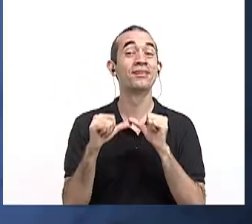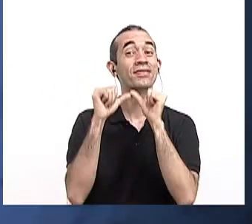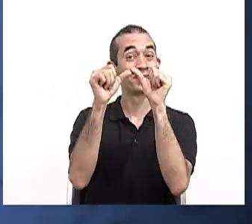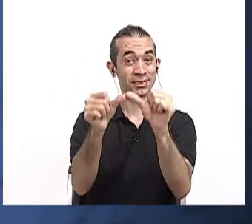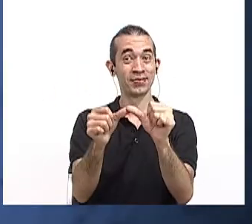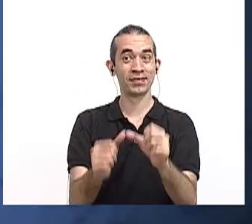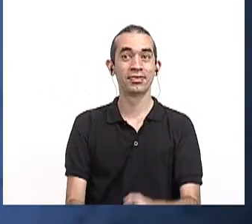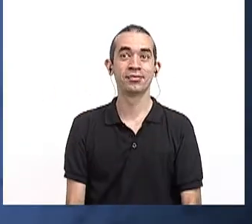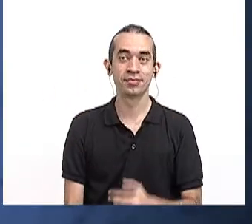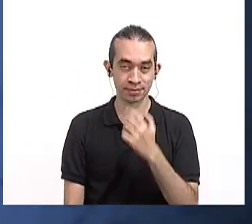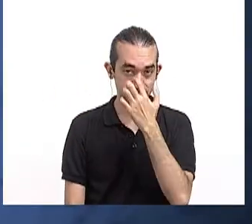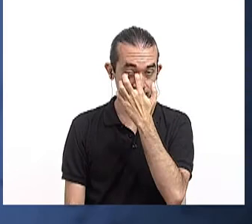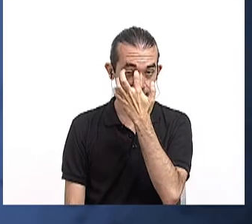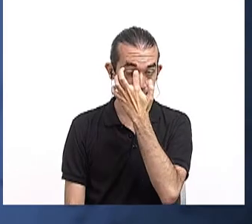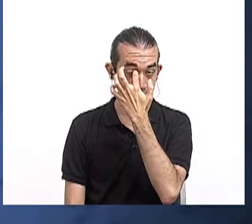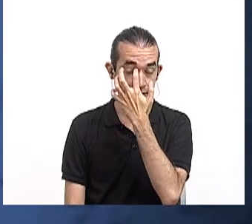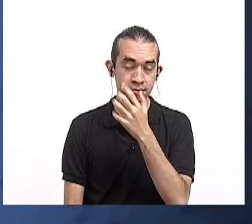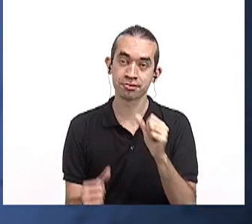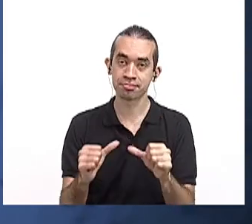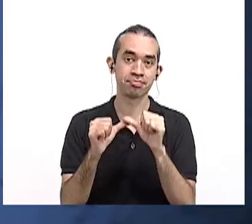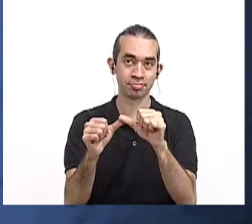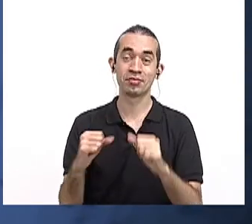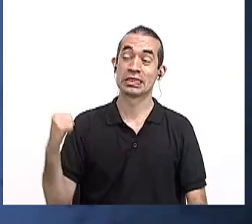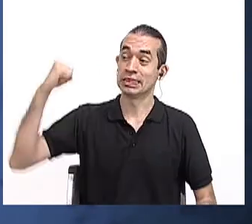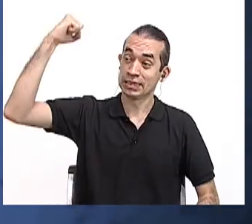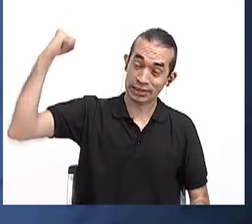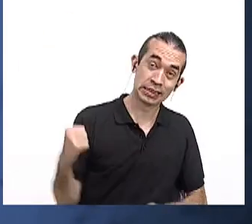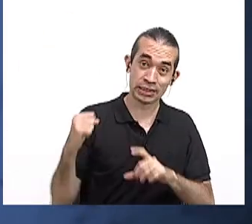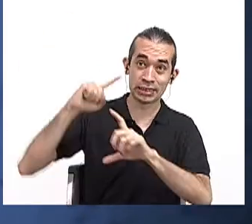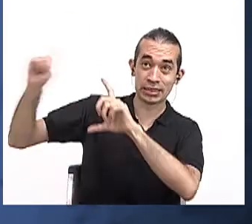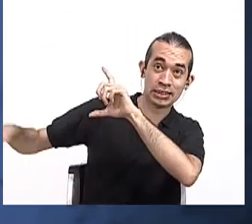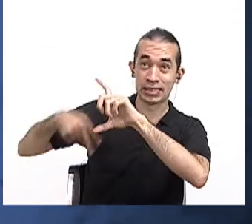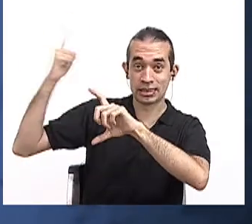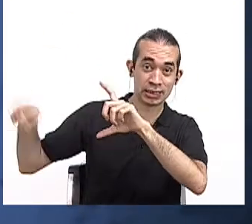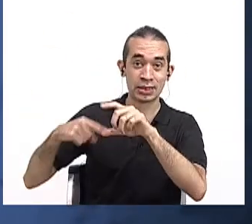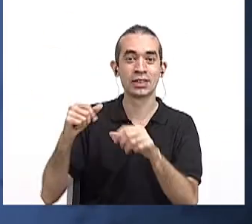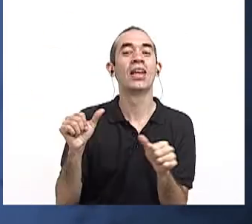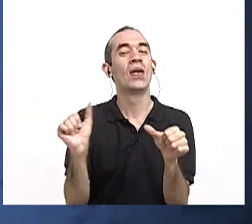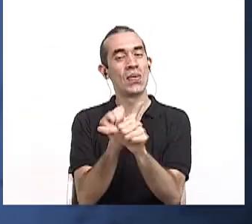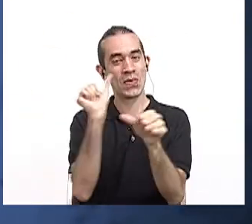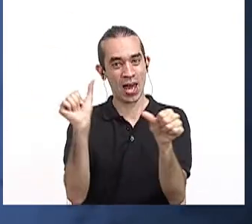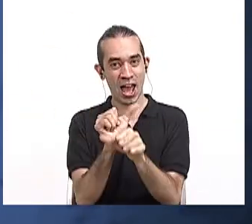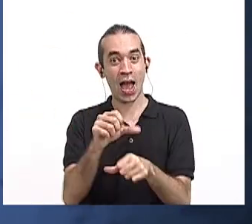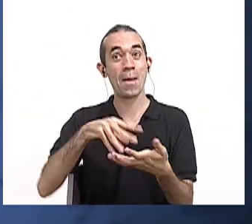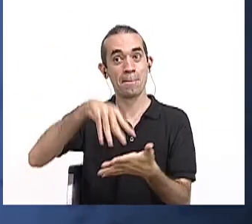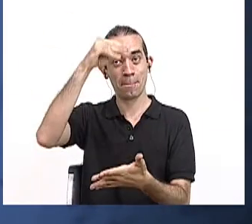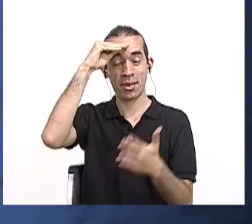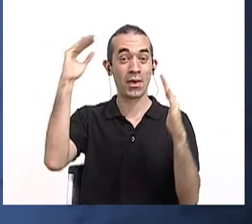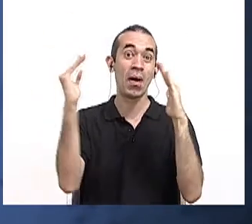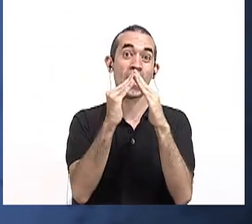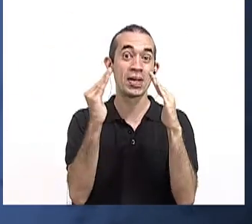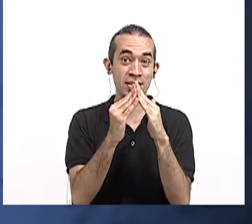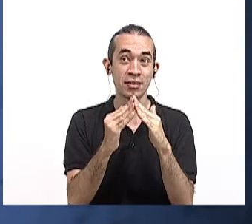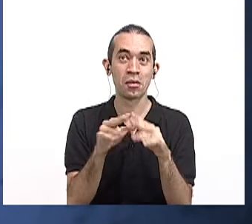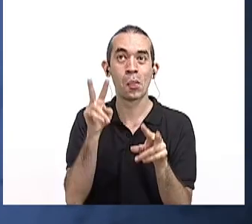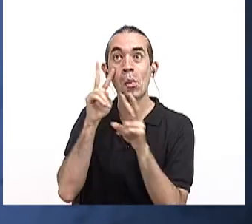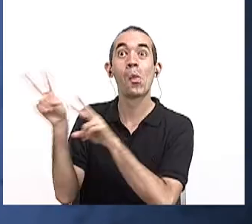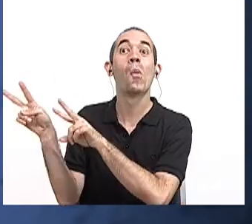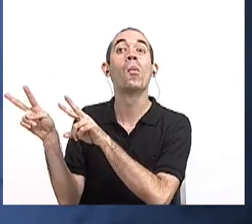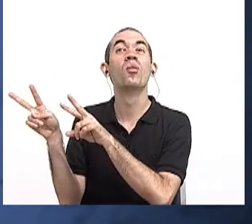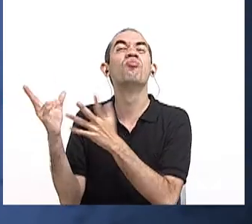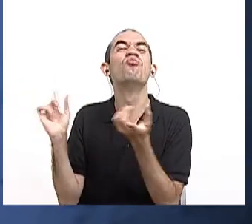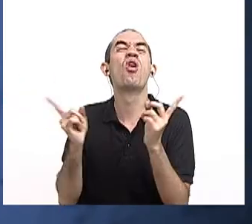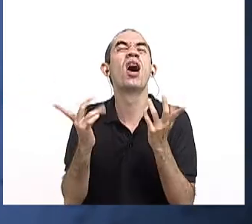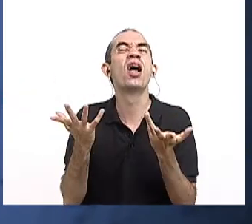Continuamos. Continuamos con nuestra ruleta algebraica de Aprendo en Casa. Vamos a ver ahora qué